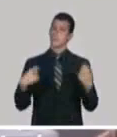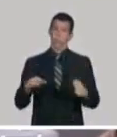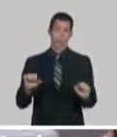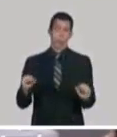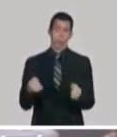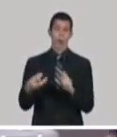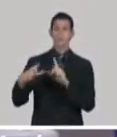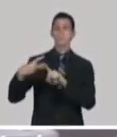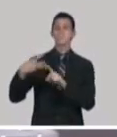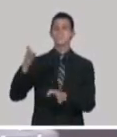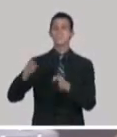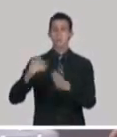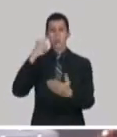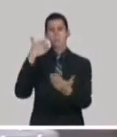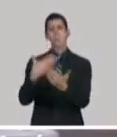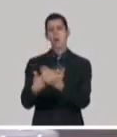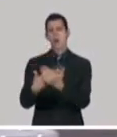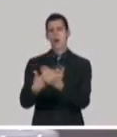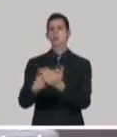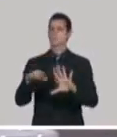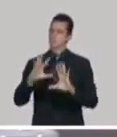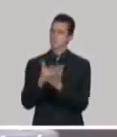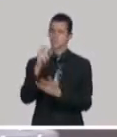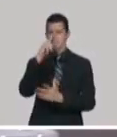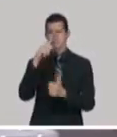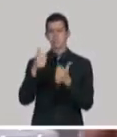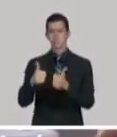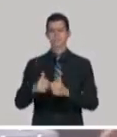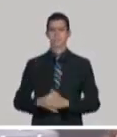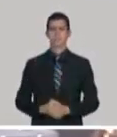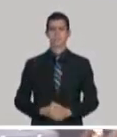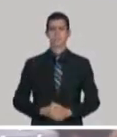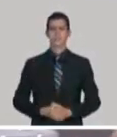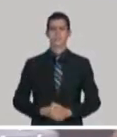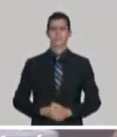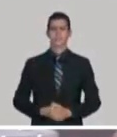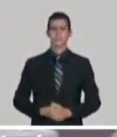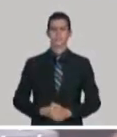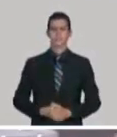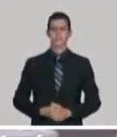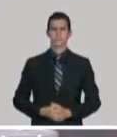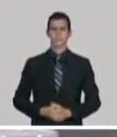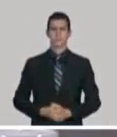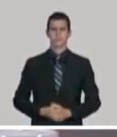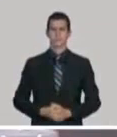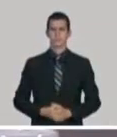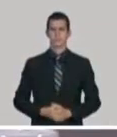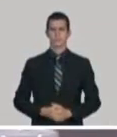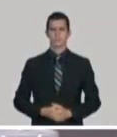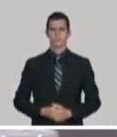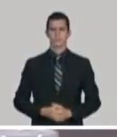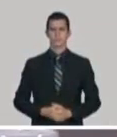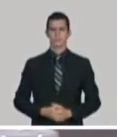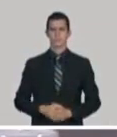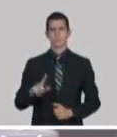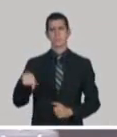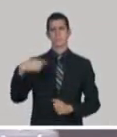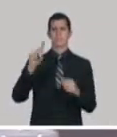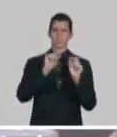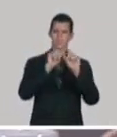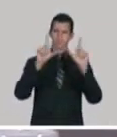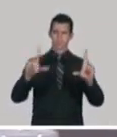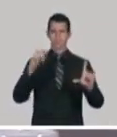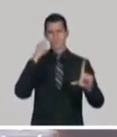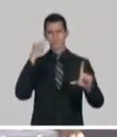permitió también además ya todos estos estos componentes la producción de la vacuna el contar con las 12 la siguiente por favor permitió que el